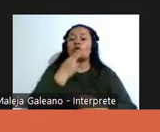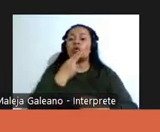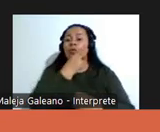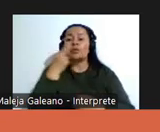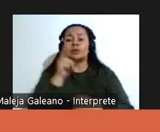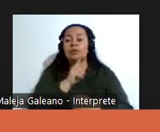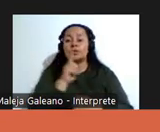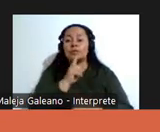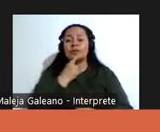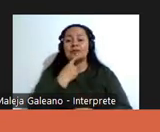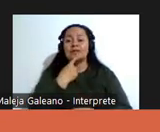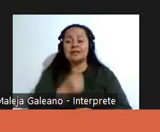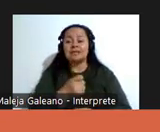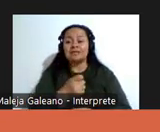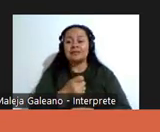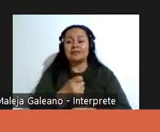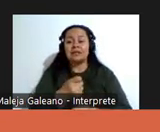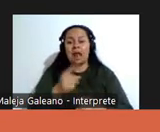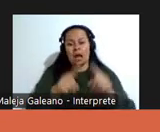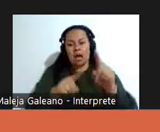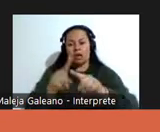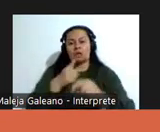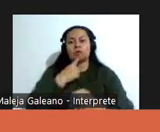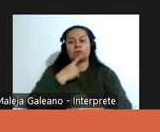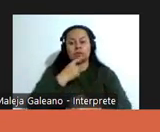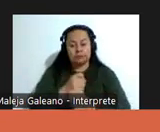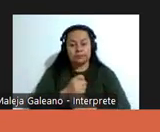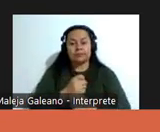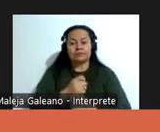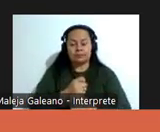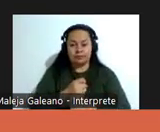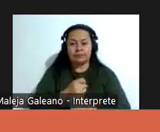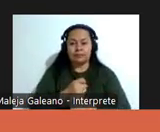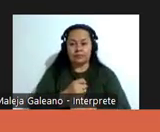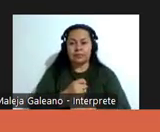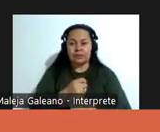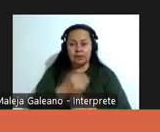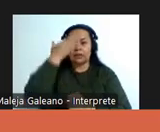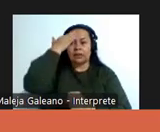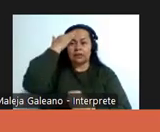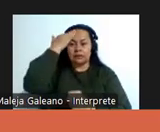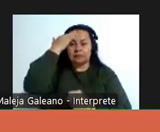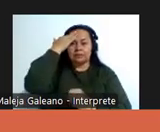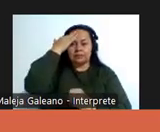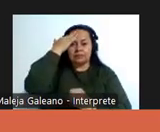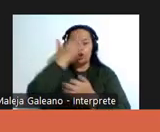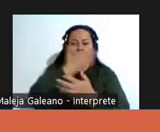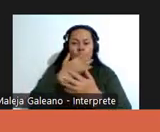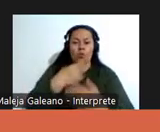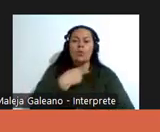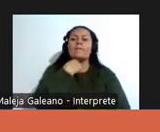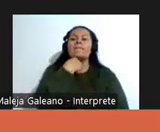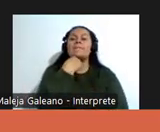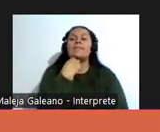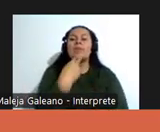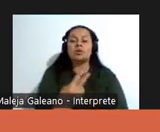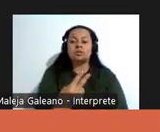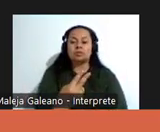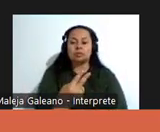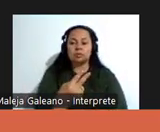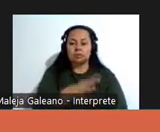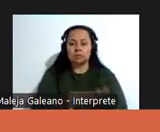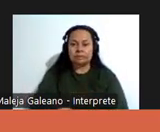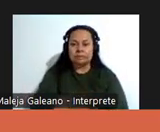difícil. Hay algo que sí es muy difícil y es ponerle voz a los mapas. Eso sí